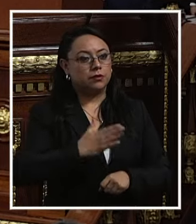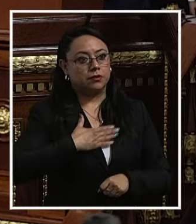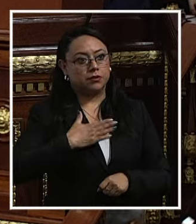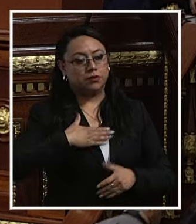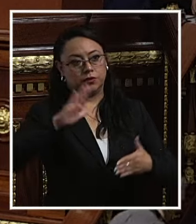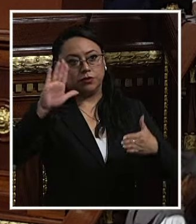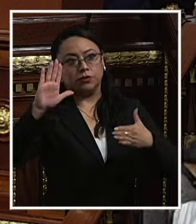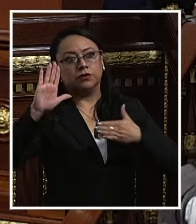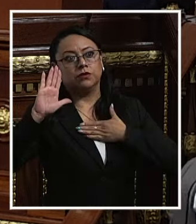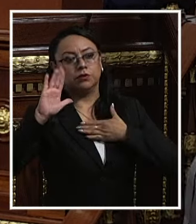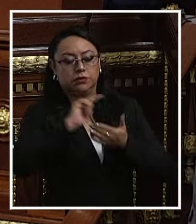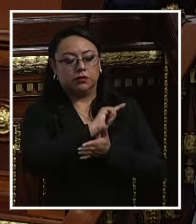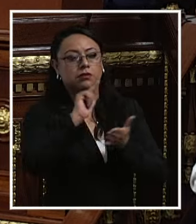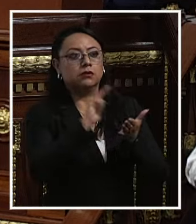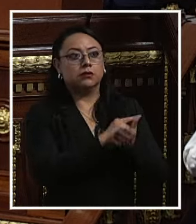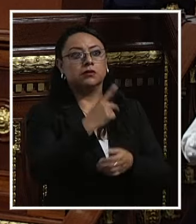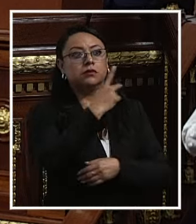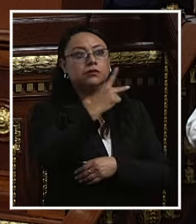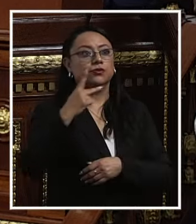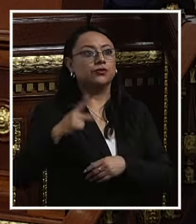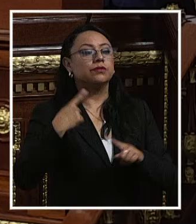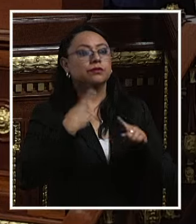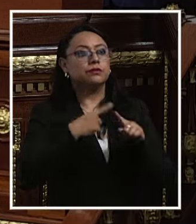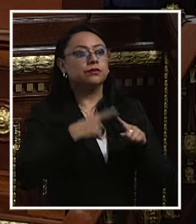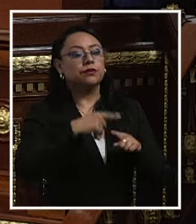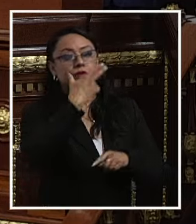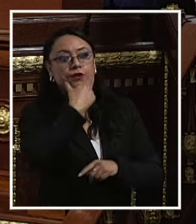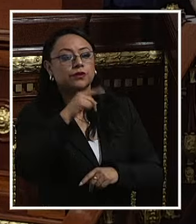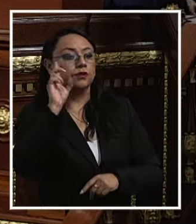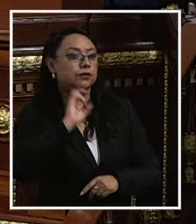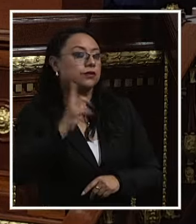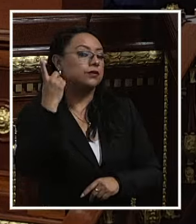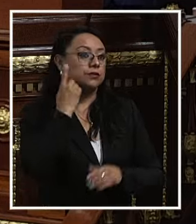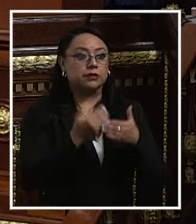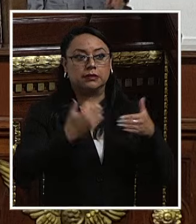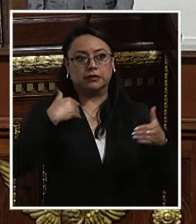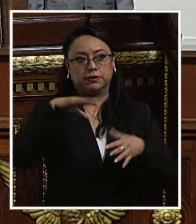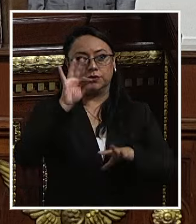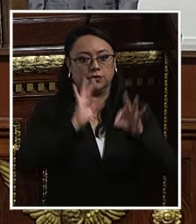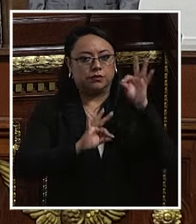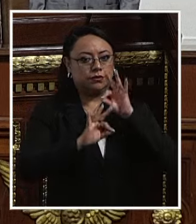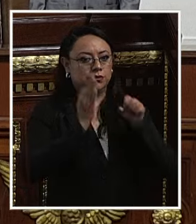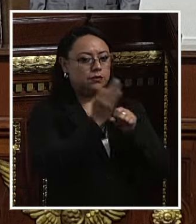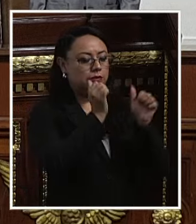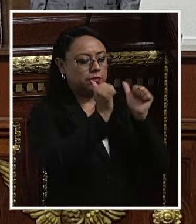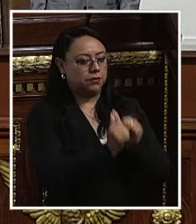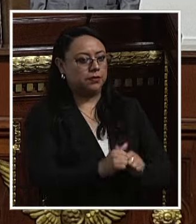la protesta de ley a las personas legisladoras electas presentes.